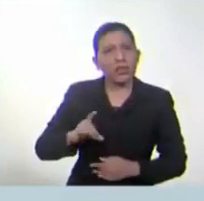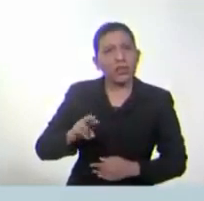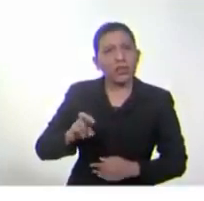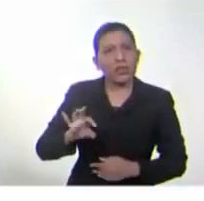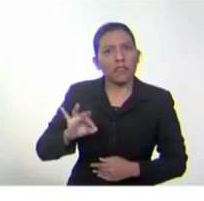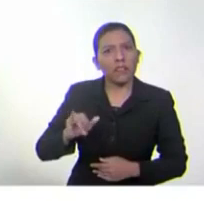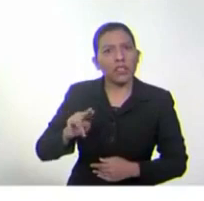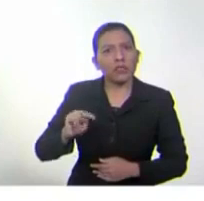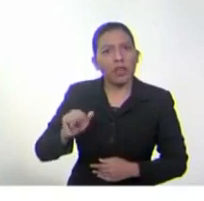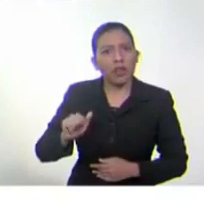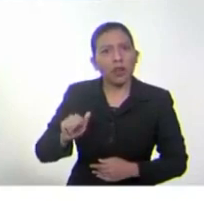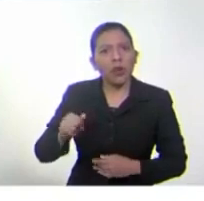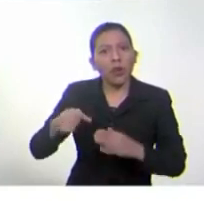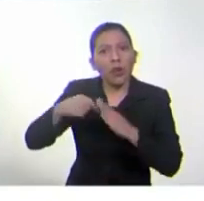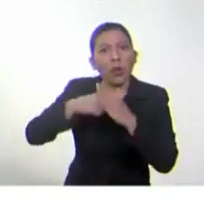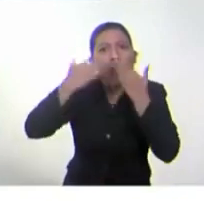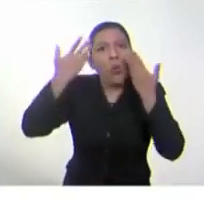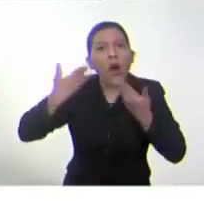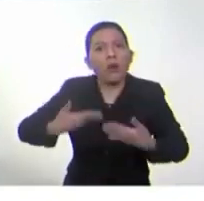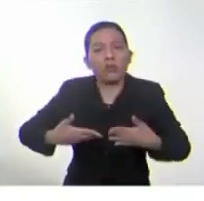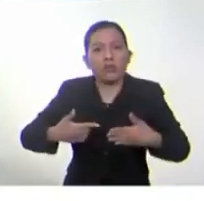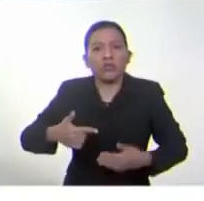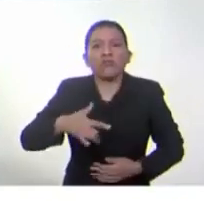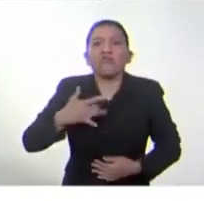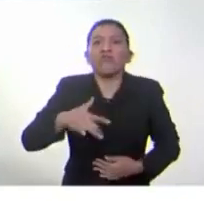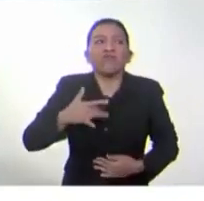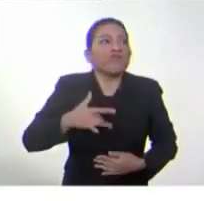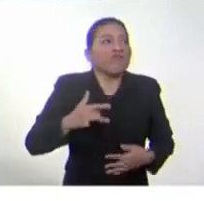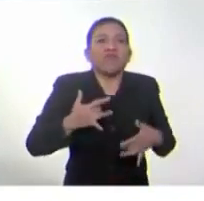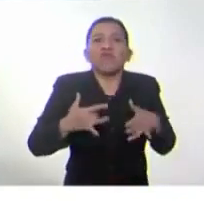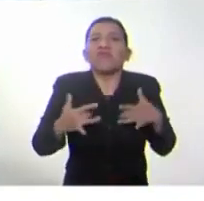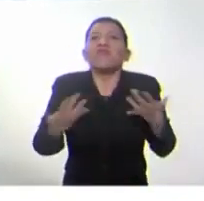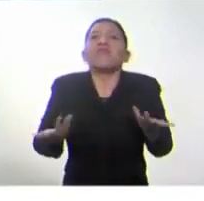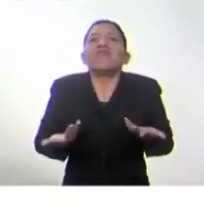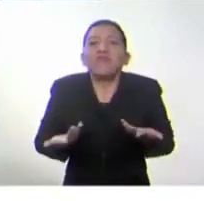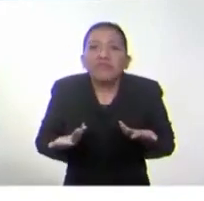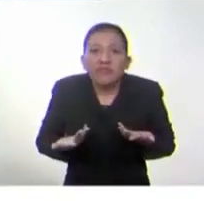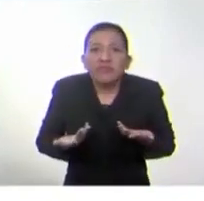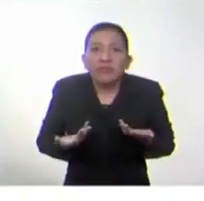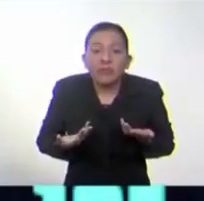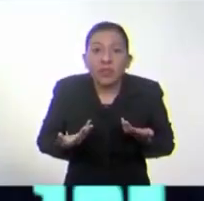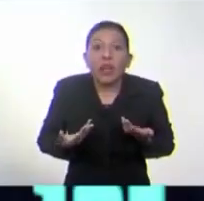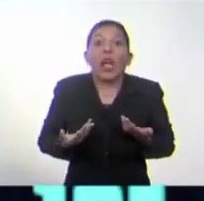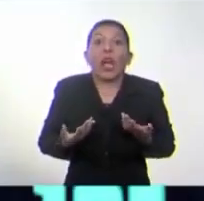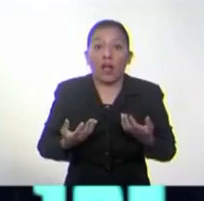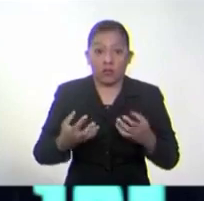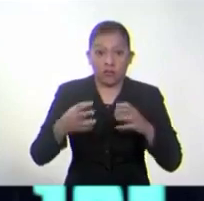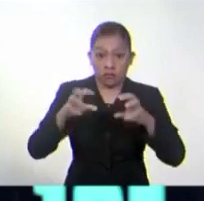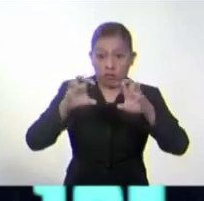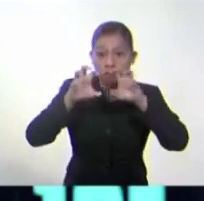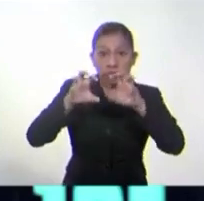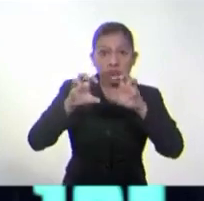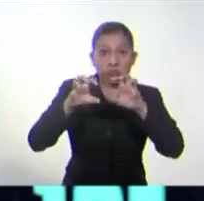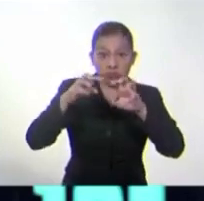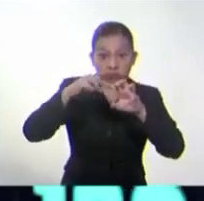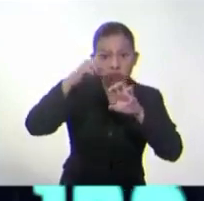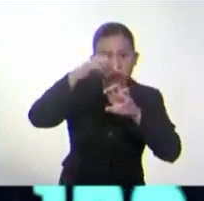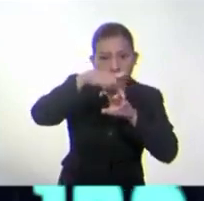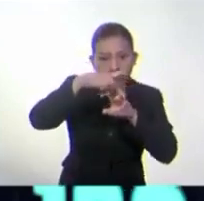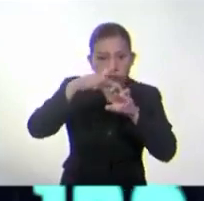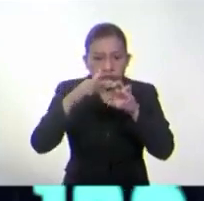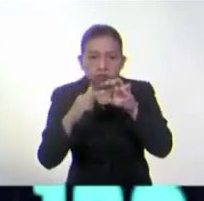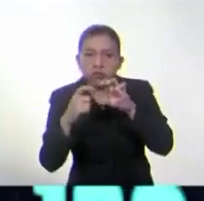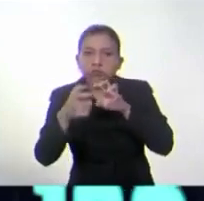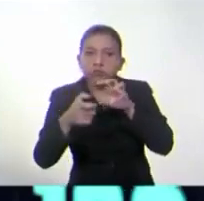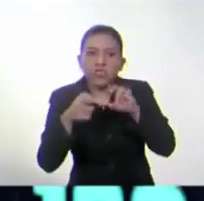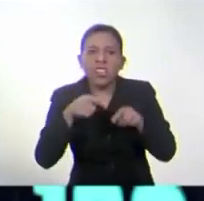hormona. De hecho, el término epinefrina indica que se produce sobre el riñón. Entre sus funciones, tenemos que